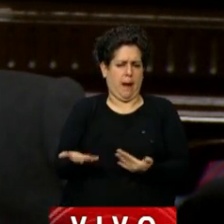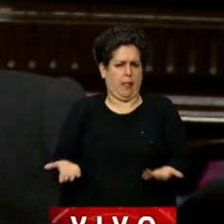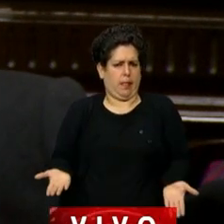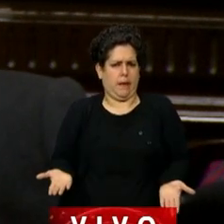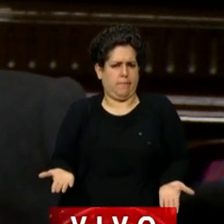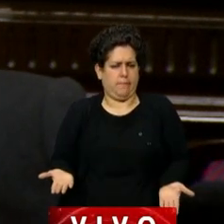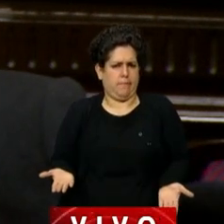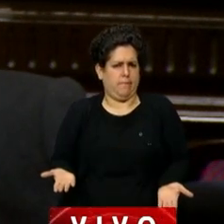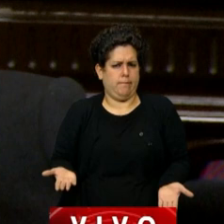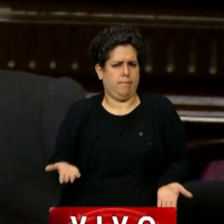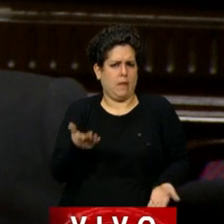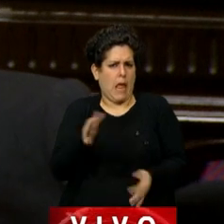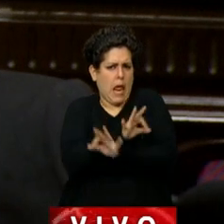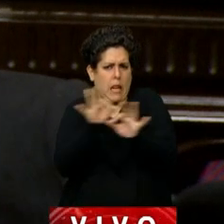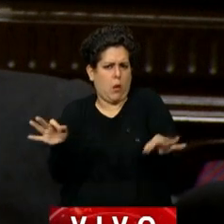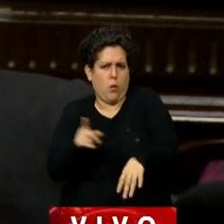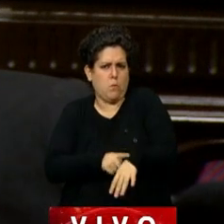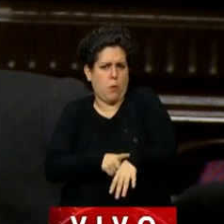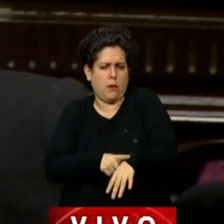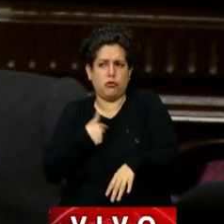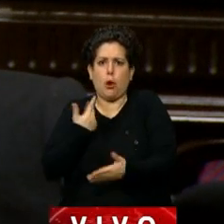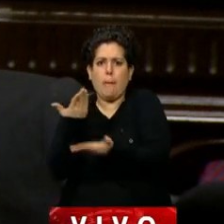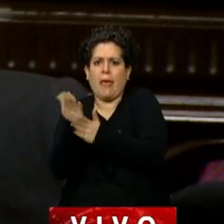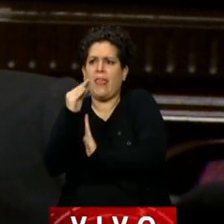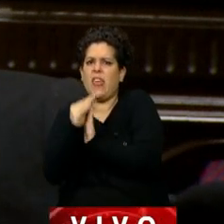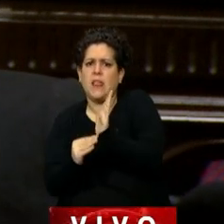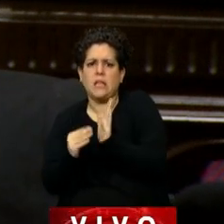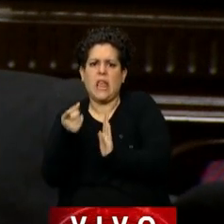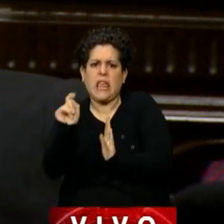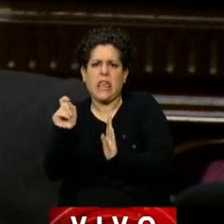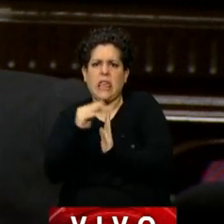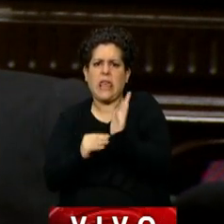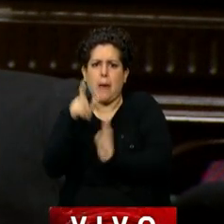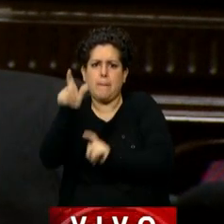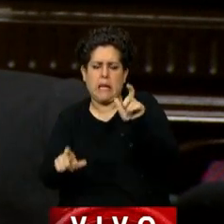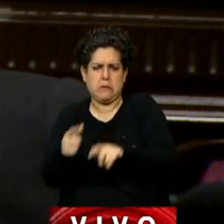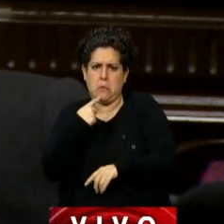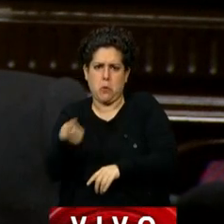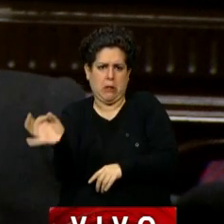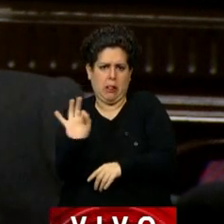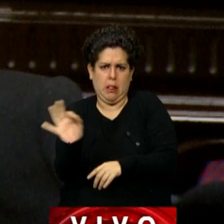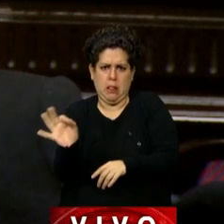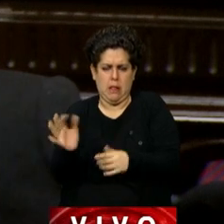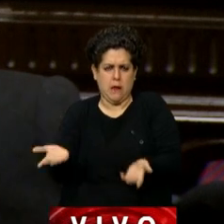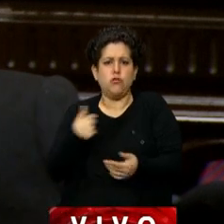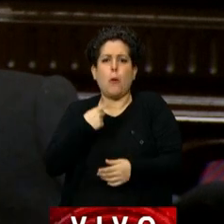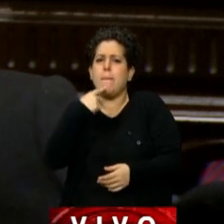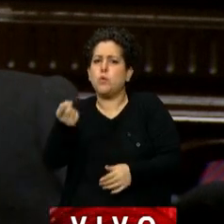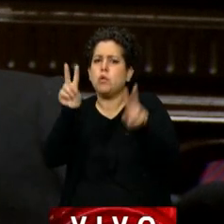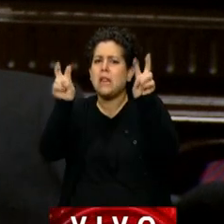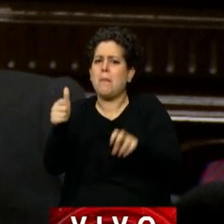total y absoluto. En ningún momento pedí identificar pacientes. Pregunté sobre